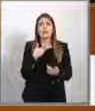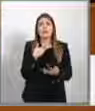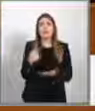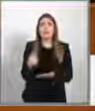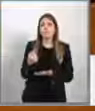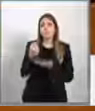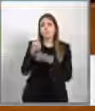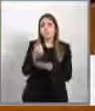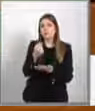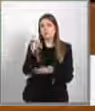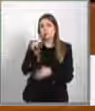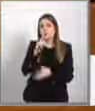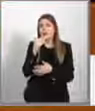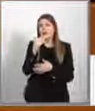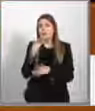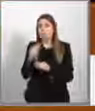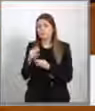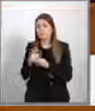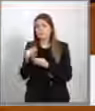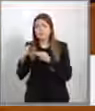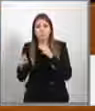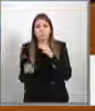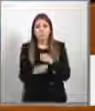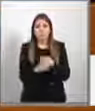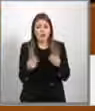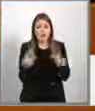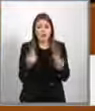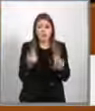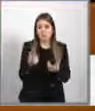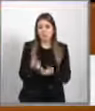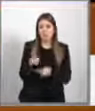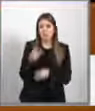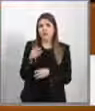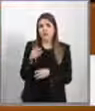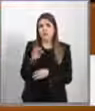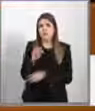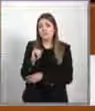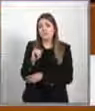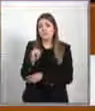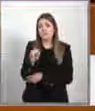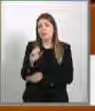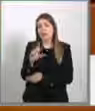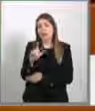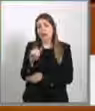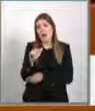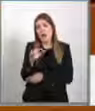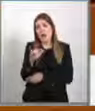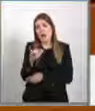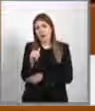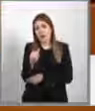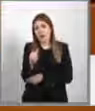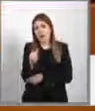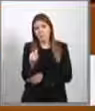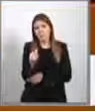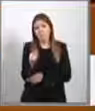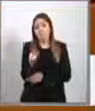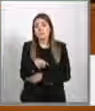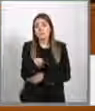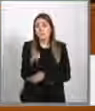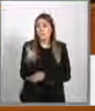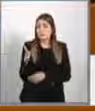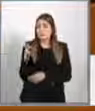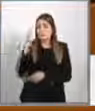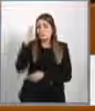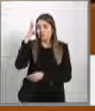requerido para materializar a esta fiscalía, de tal manera que un futuro titular tendría